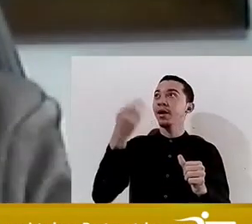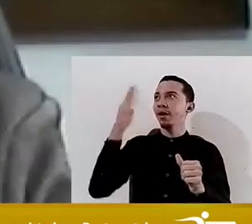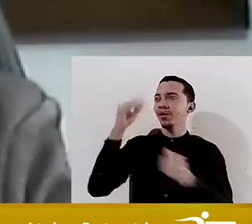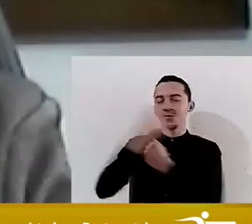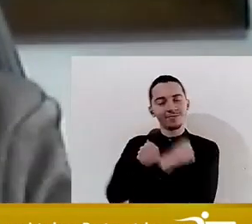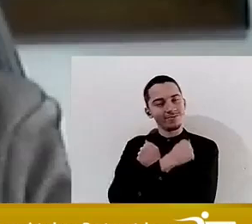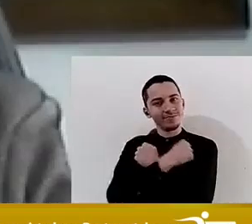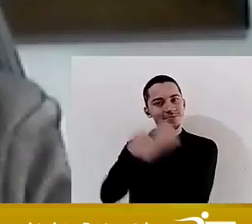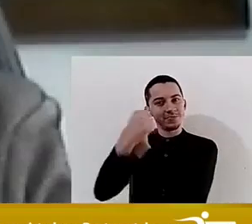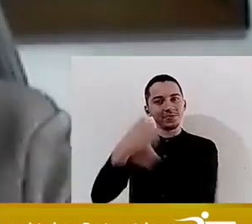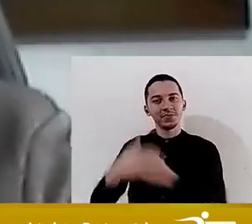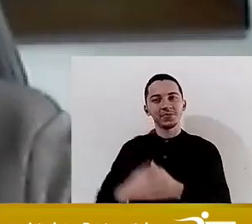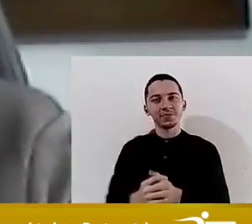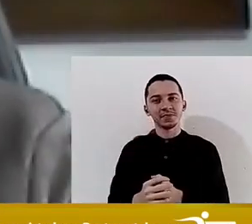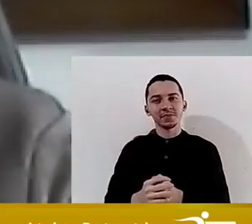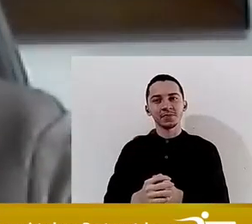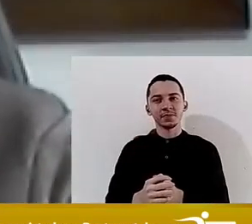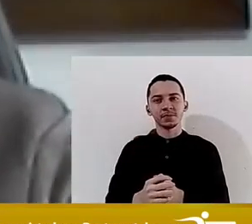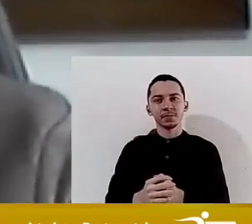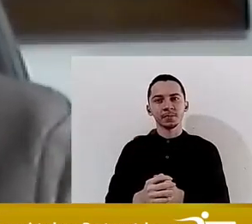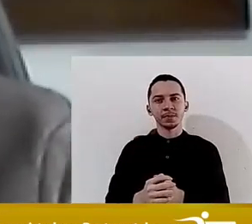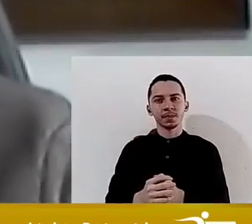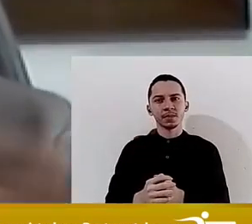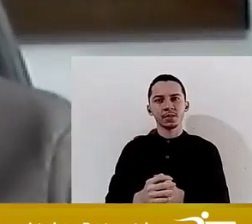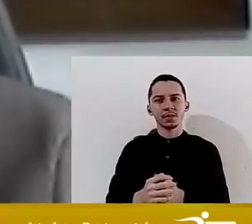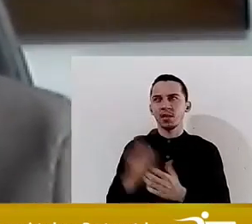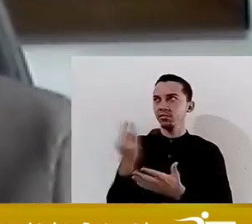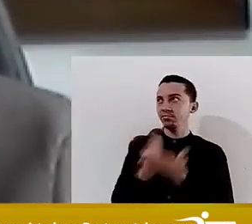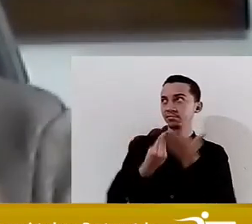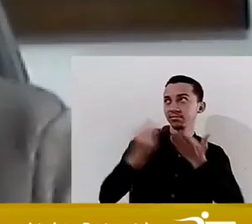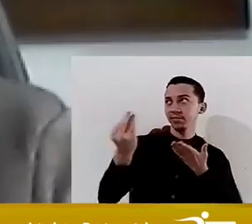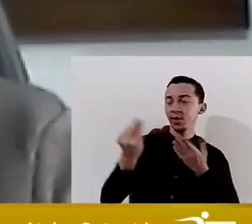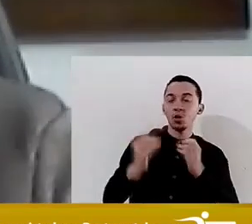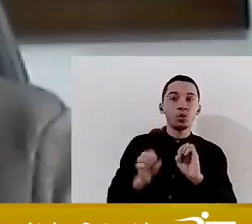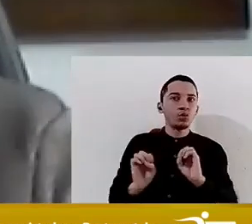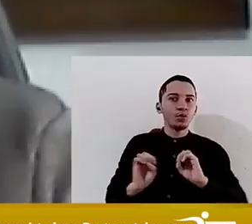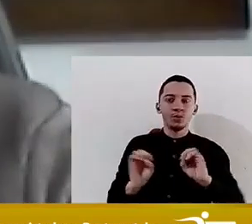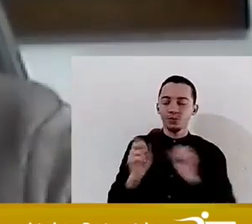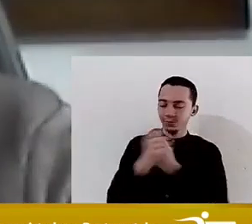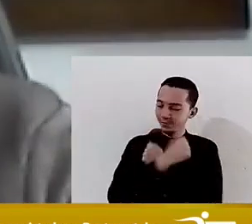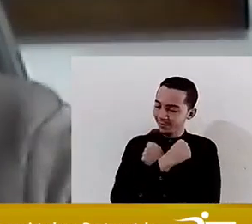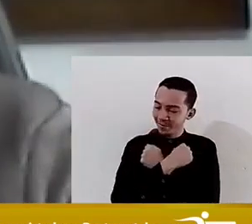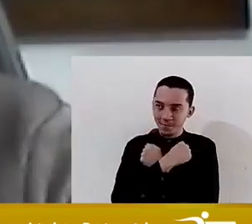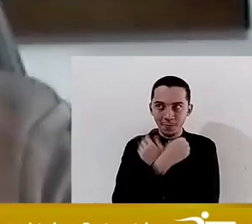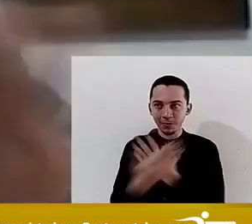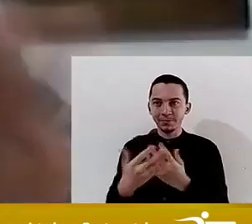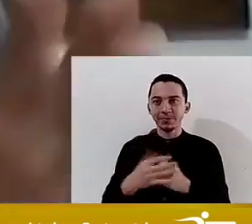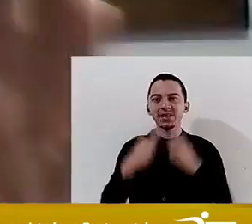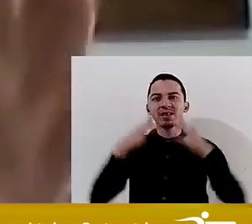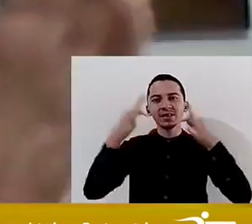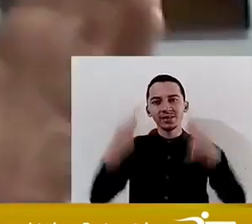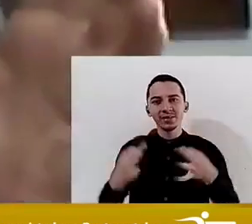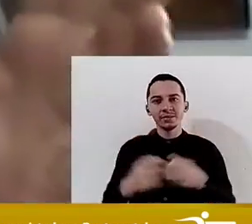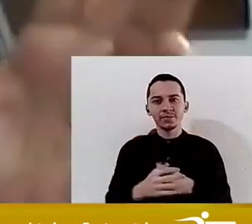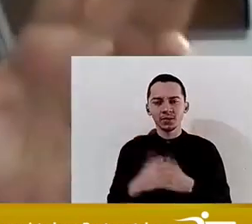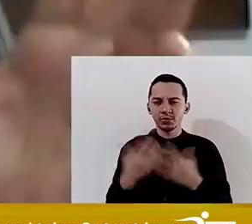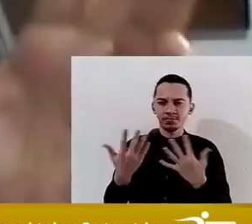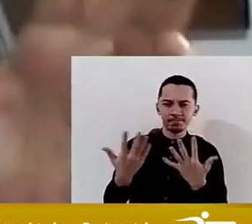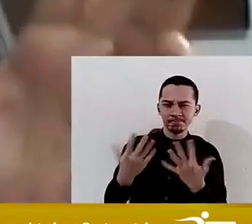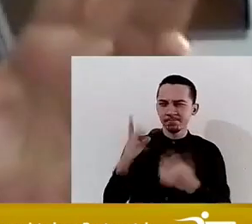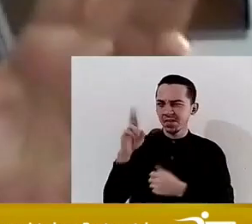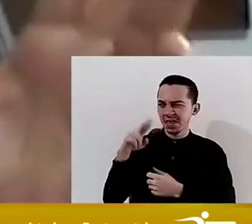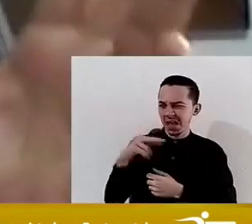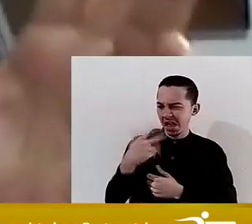sin ningún preámbulo y sin dar vueltas, sin hacer cosas extrañas o